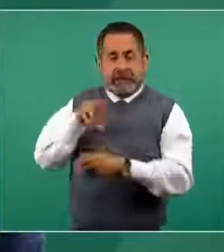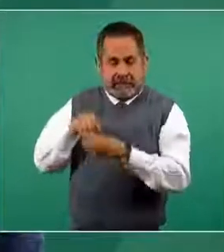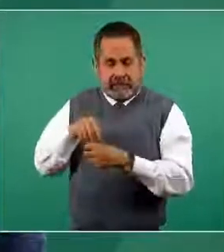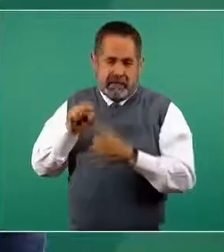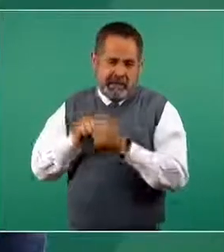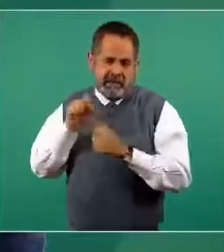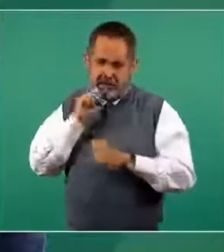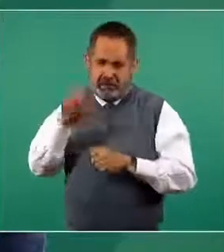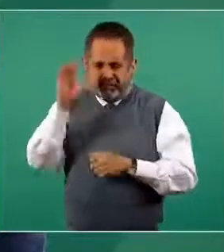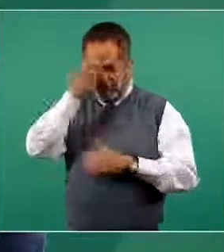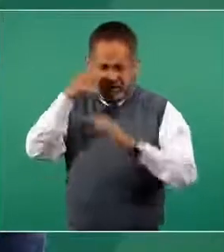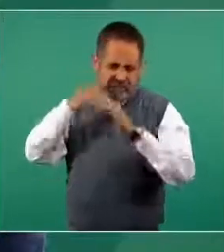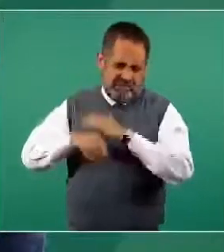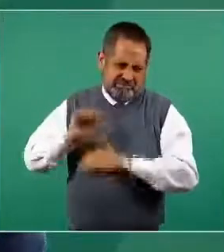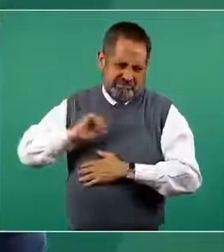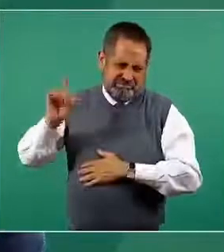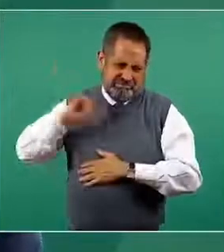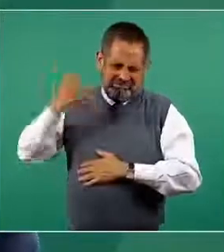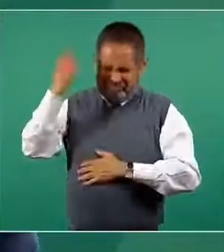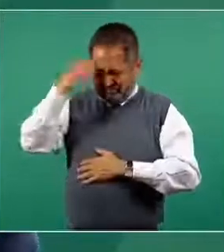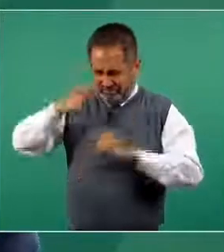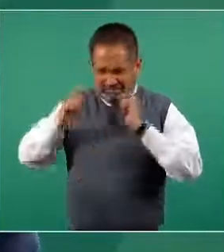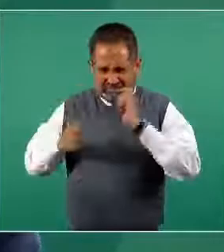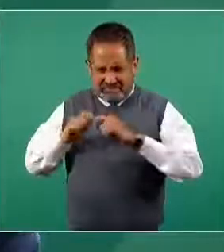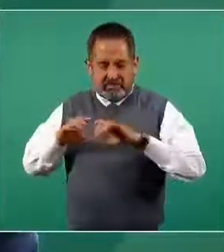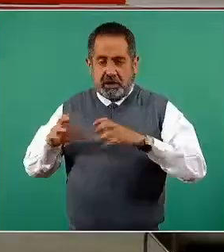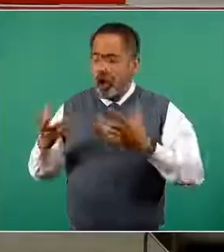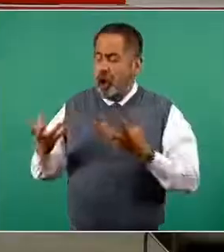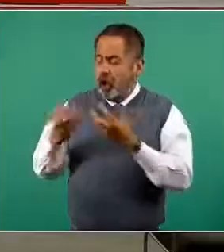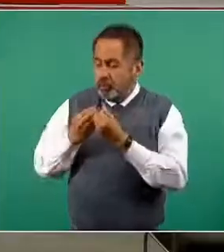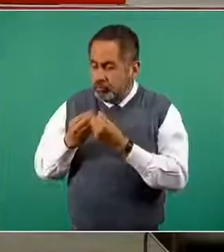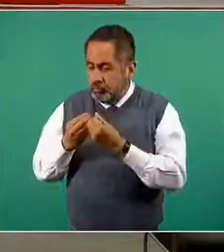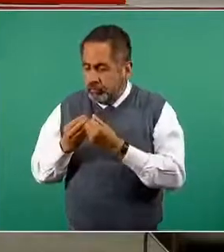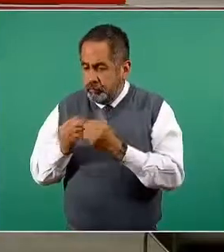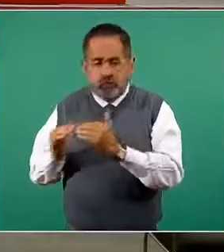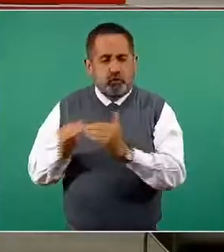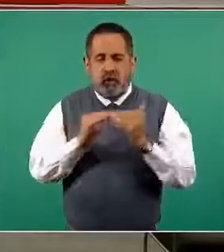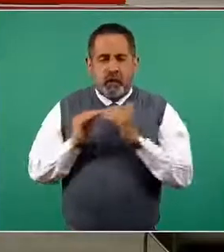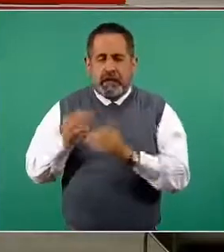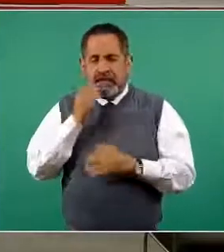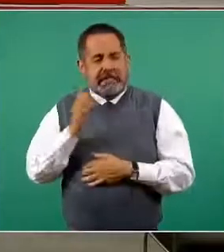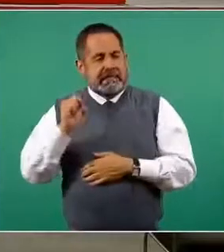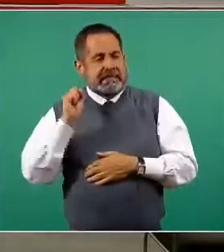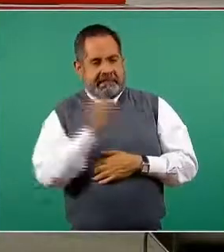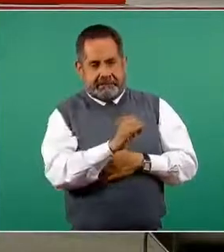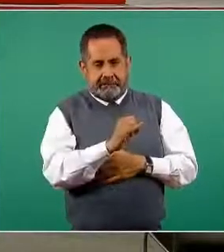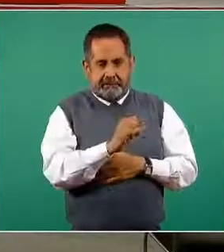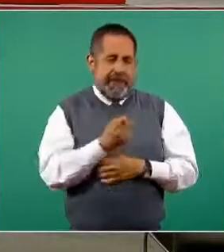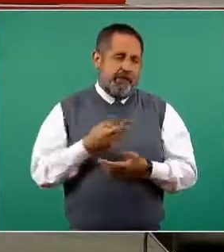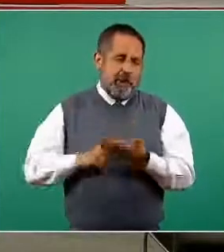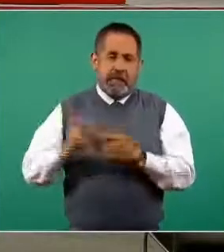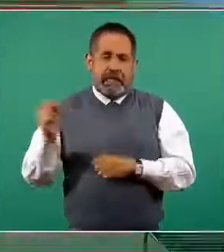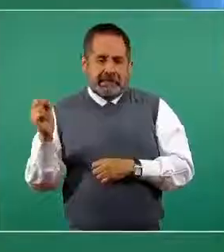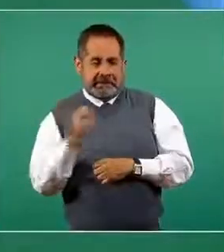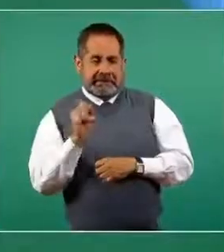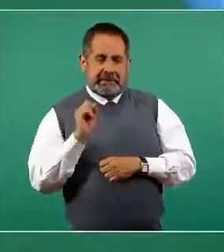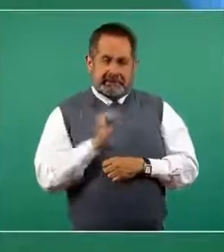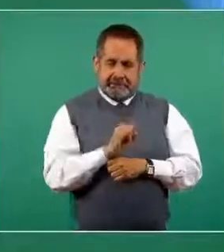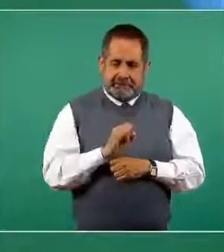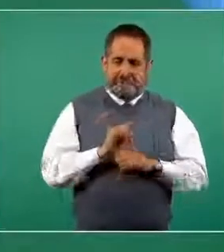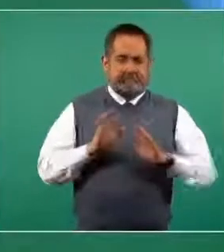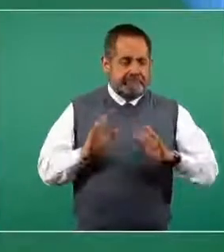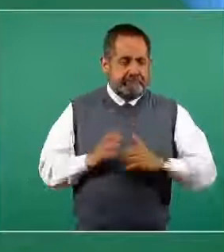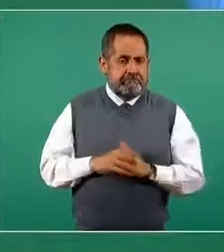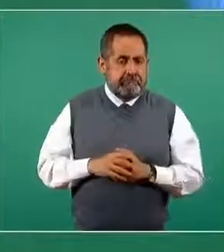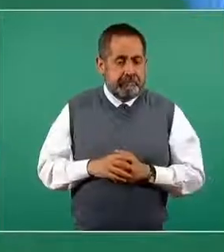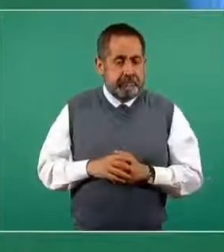por científicas y científicos expertos en el tema, dio un voto unánime favorable a la autorización de uso de emergencias. A